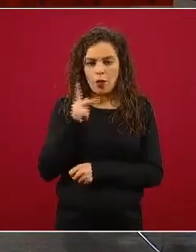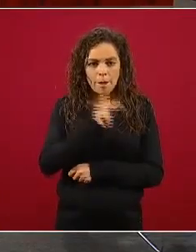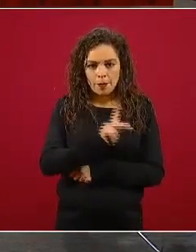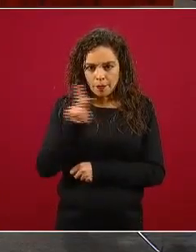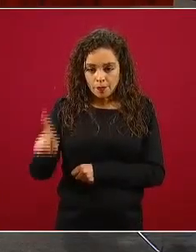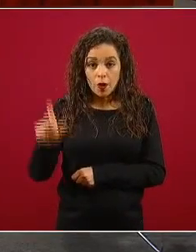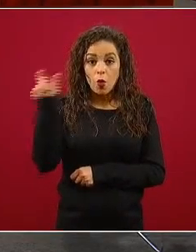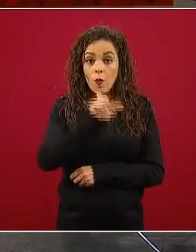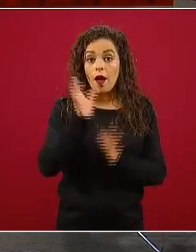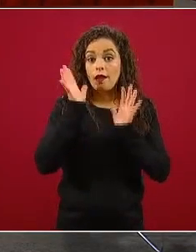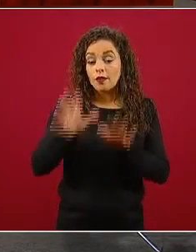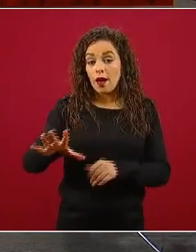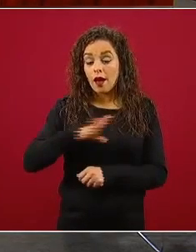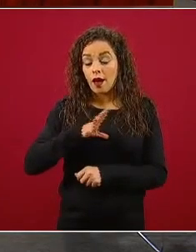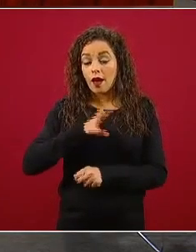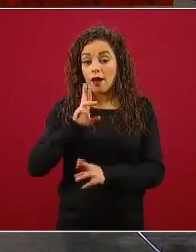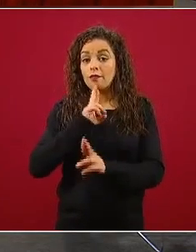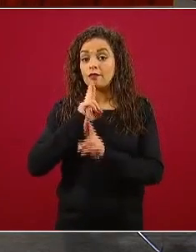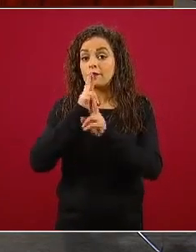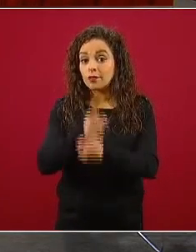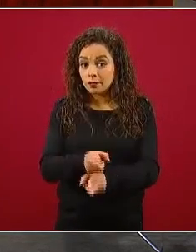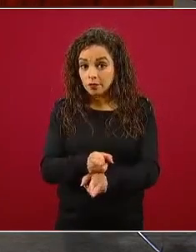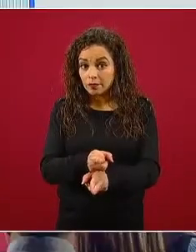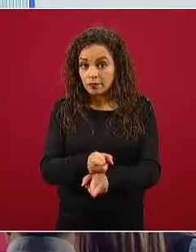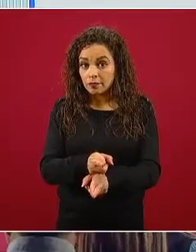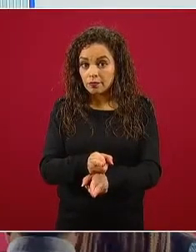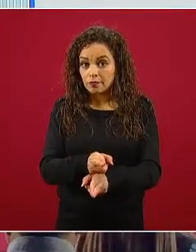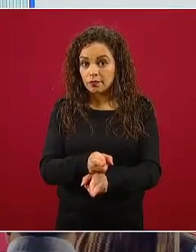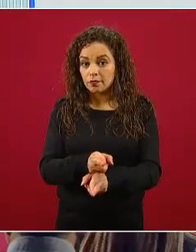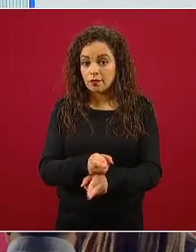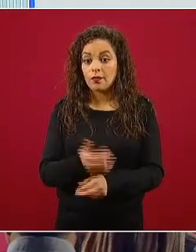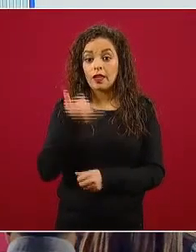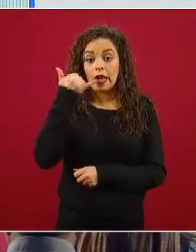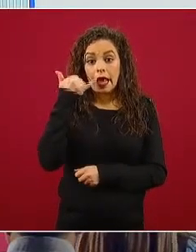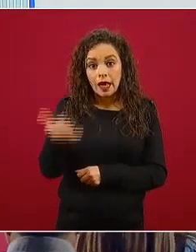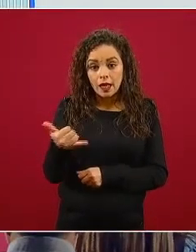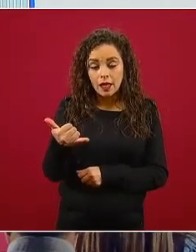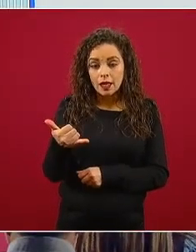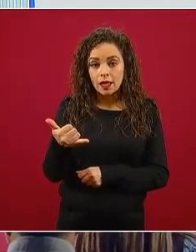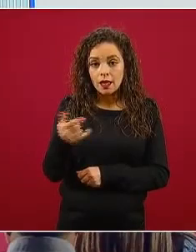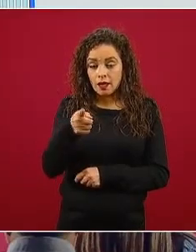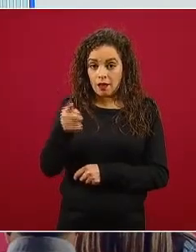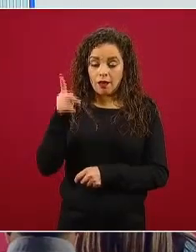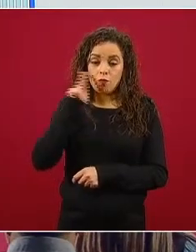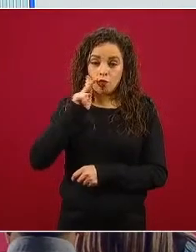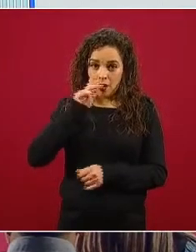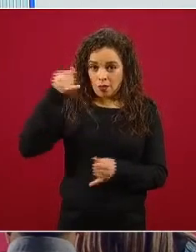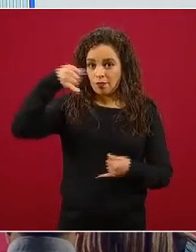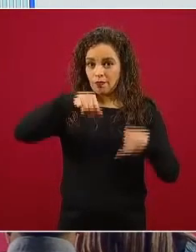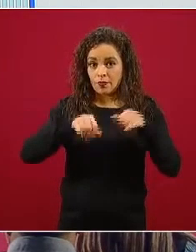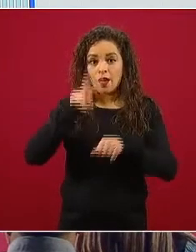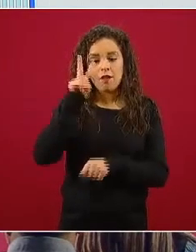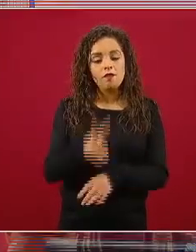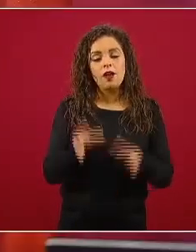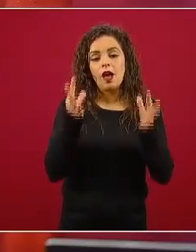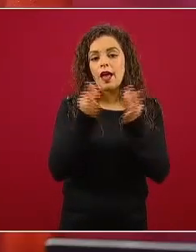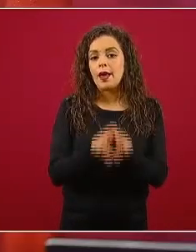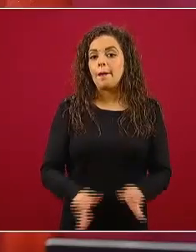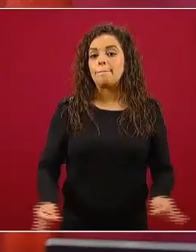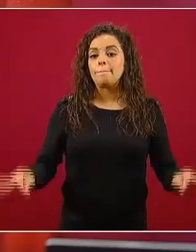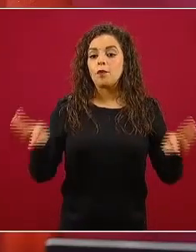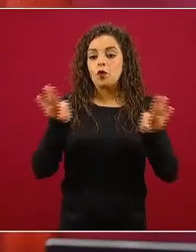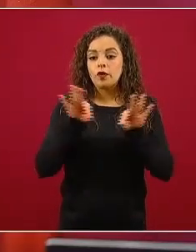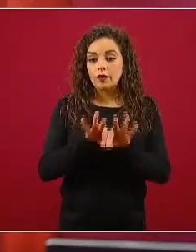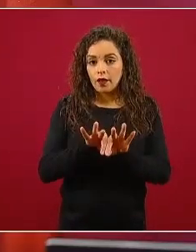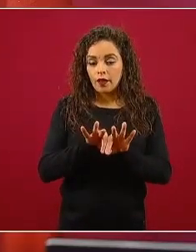resultados, acaso preliminares, por supuesto también los definitivos de estos análisis, va a ser de extraordinaria importancia y es